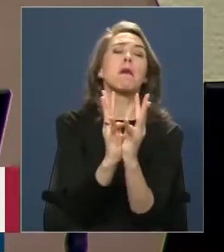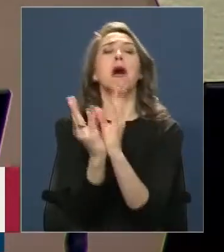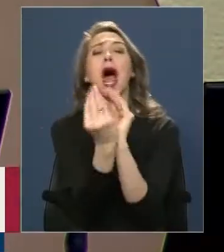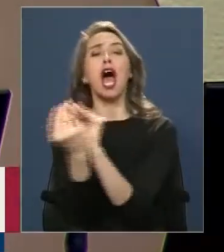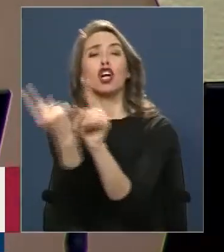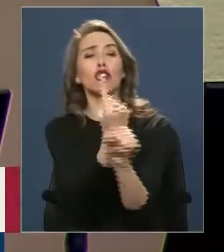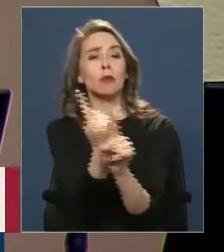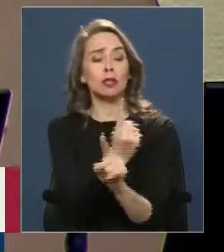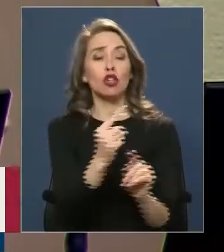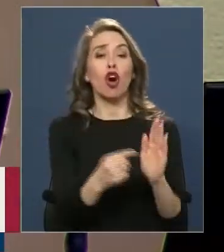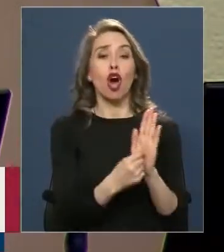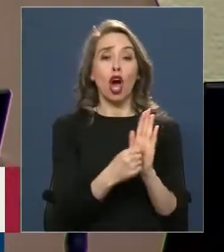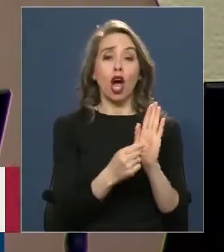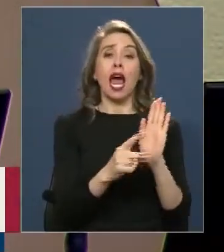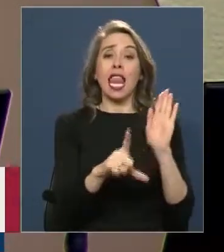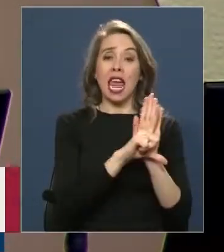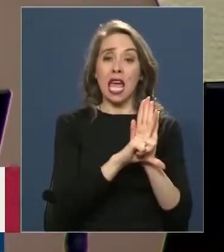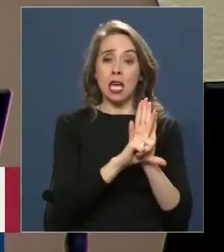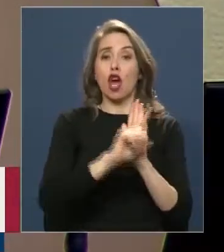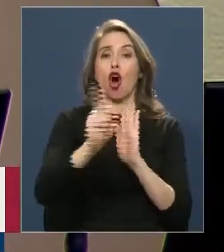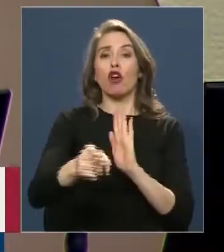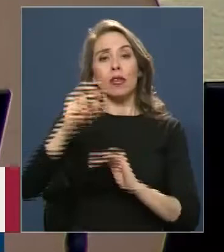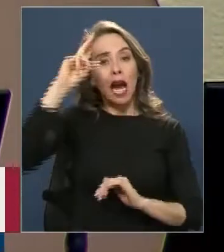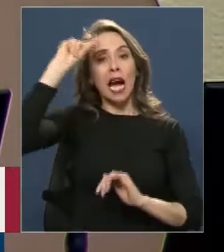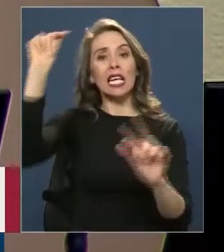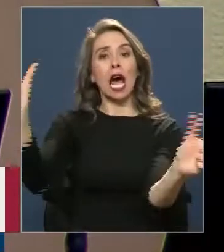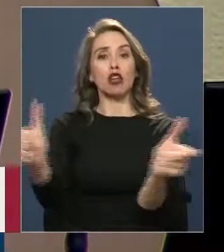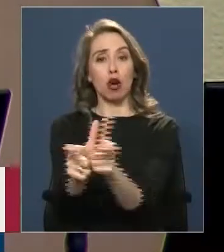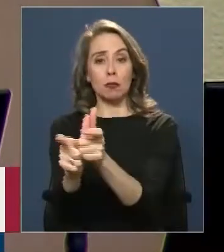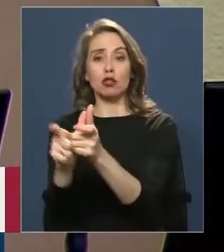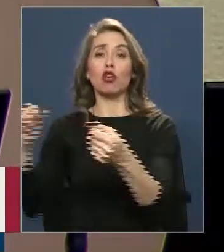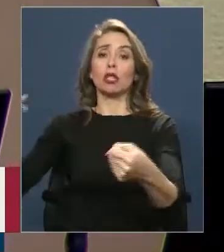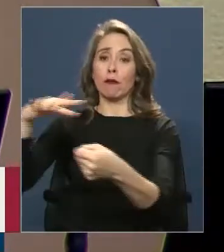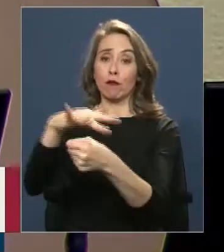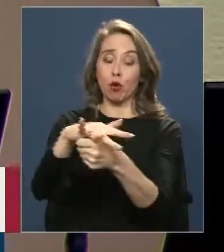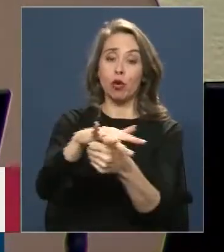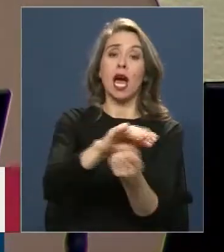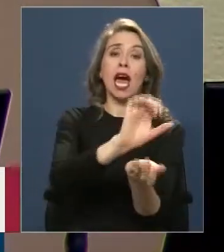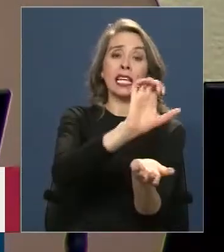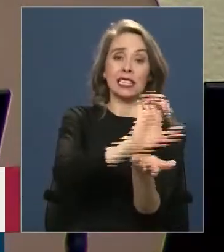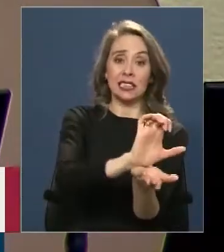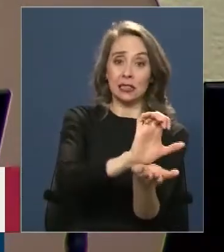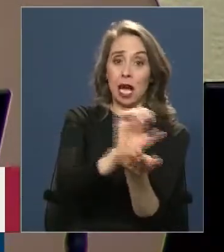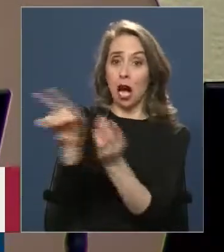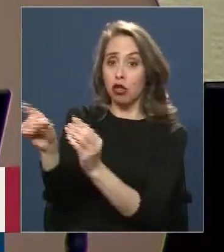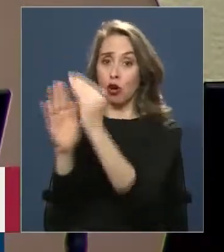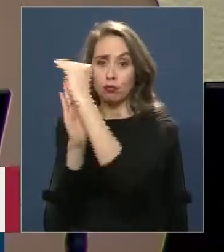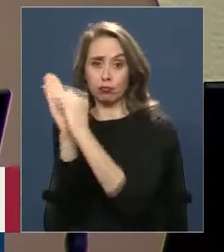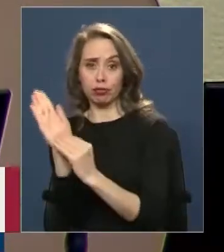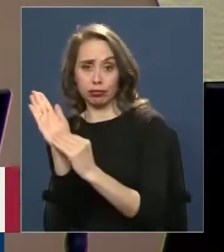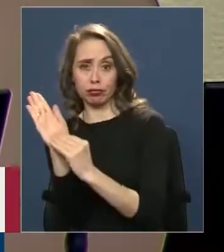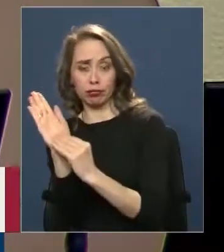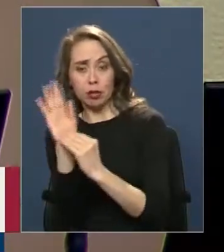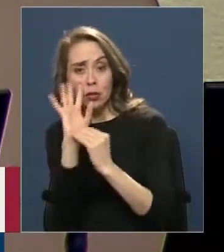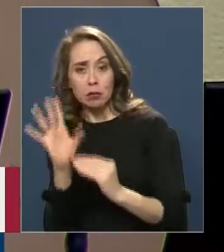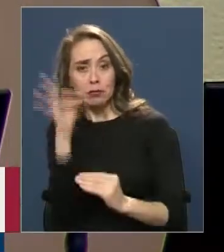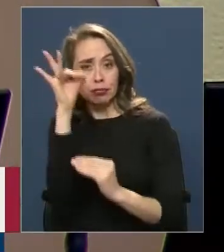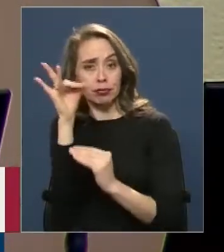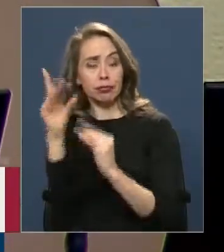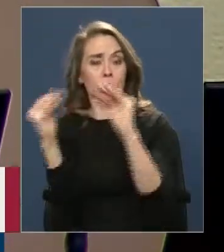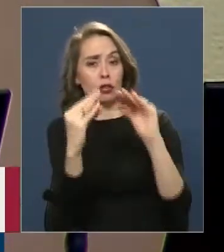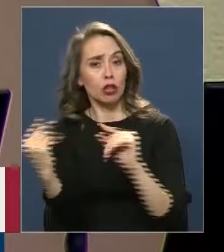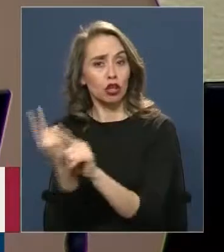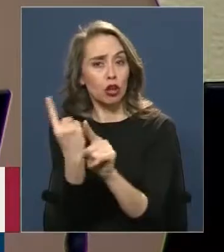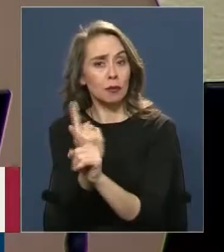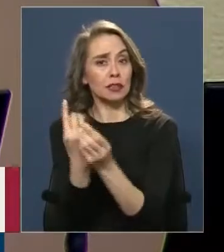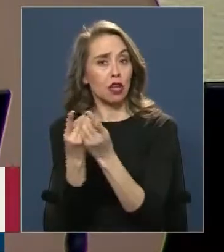se hacen por ley. Y tienen sus repercusiones. Y los estados tienen que hacerse cargo de reparar si es que en esa